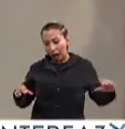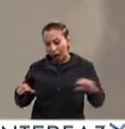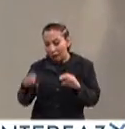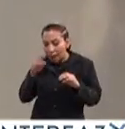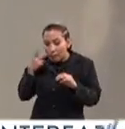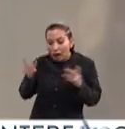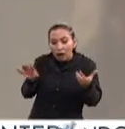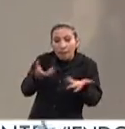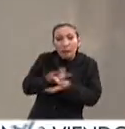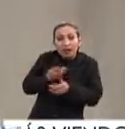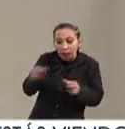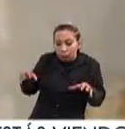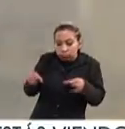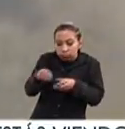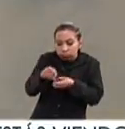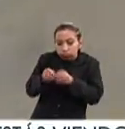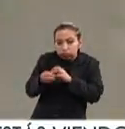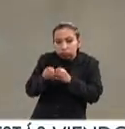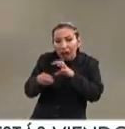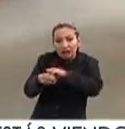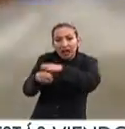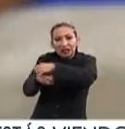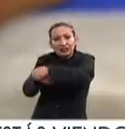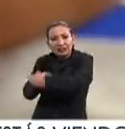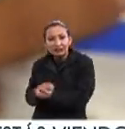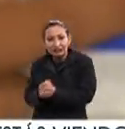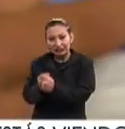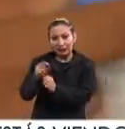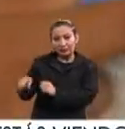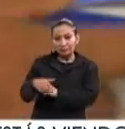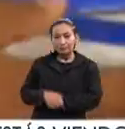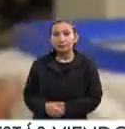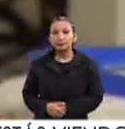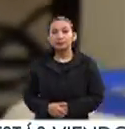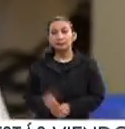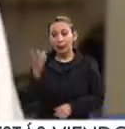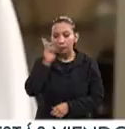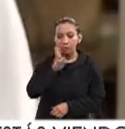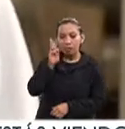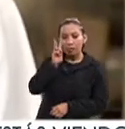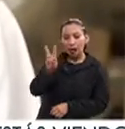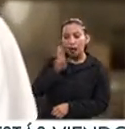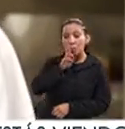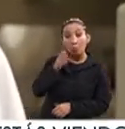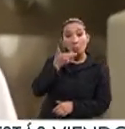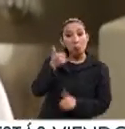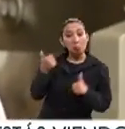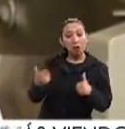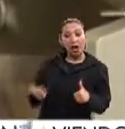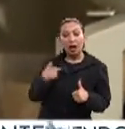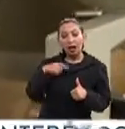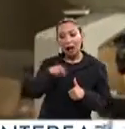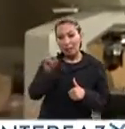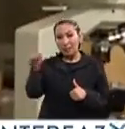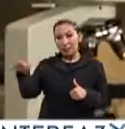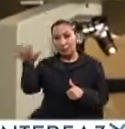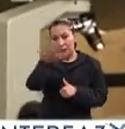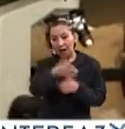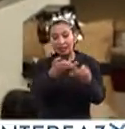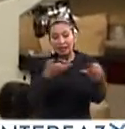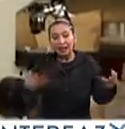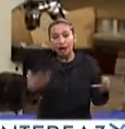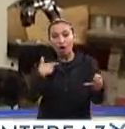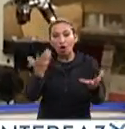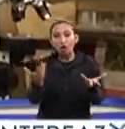qué tipo de comportamientos presenta al interactuar con la presa, que es el pulgón. El experimento de respuesta funcional involucra las mismas arenas con